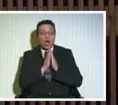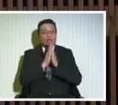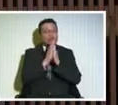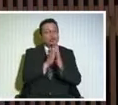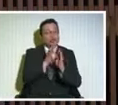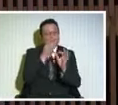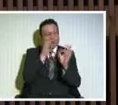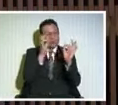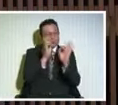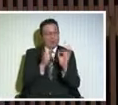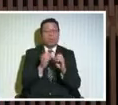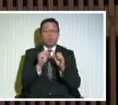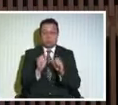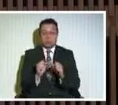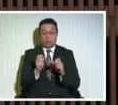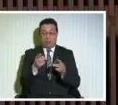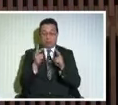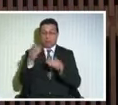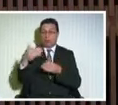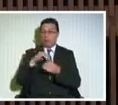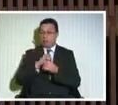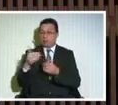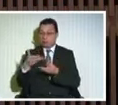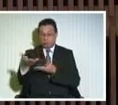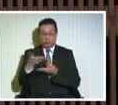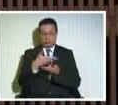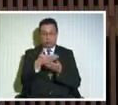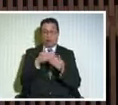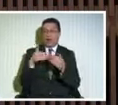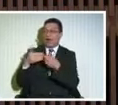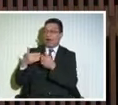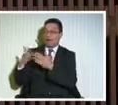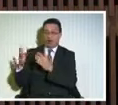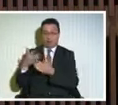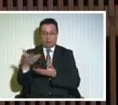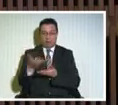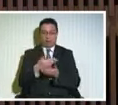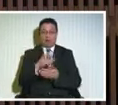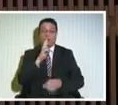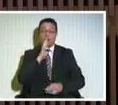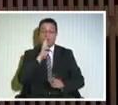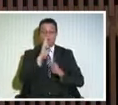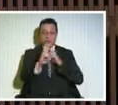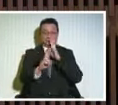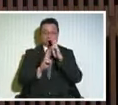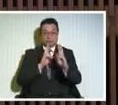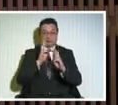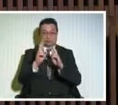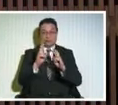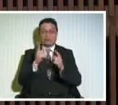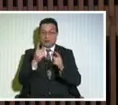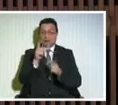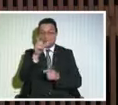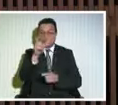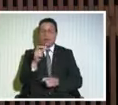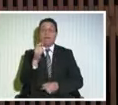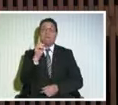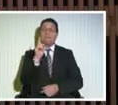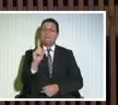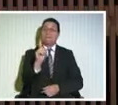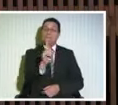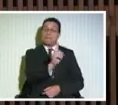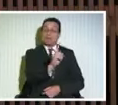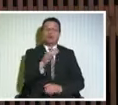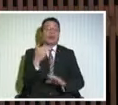tener, las que serán solicitadas en la salida. Las respuestas serán entregadas en forma individual